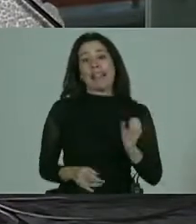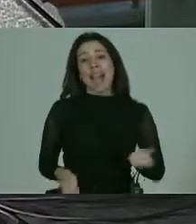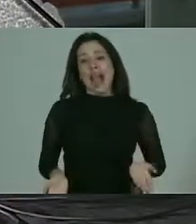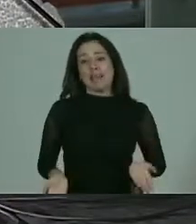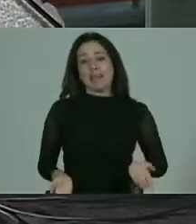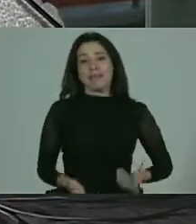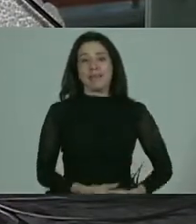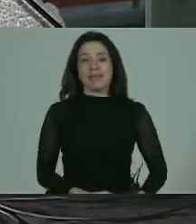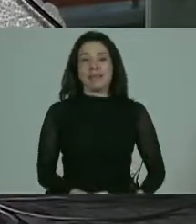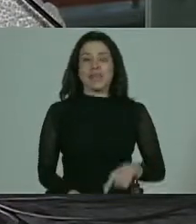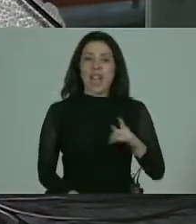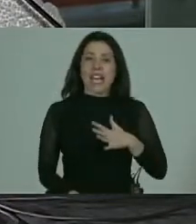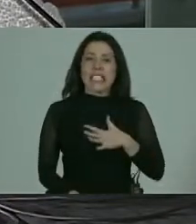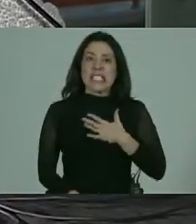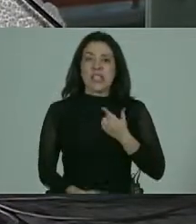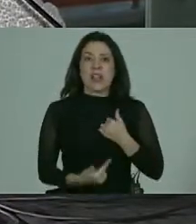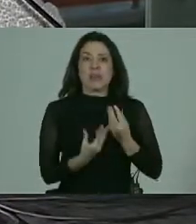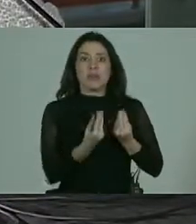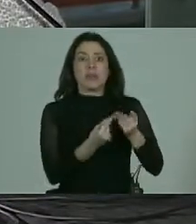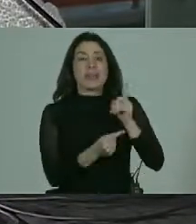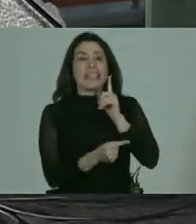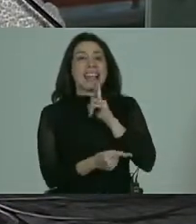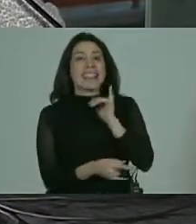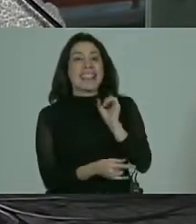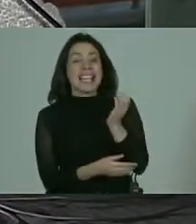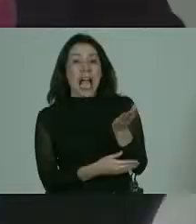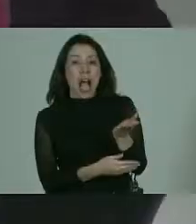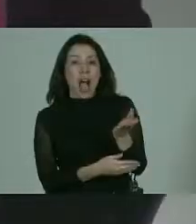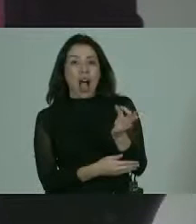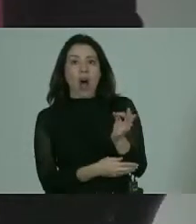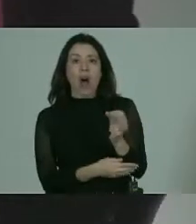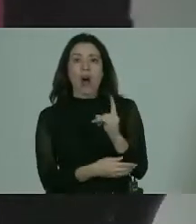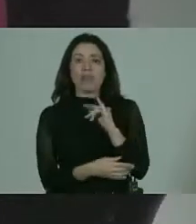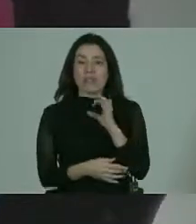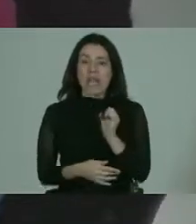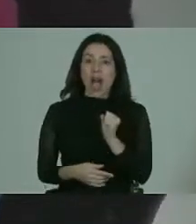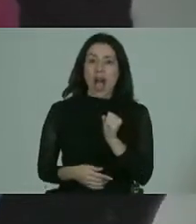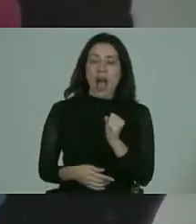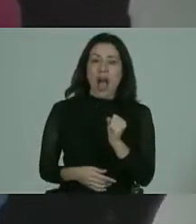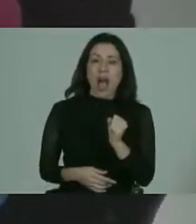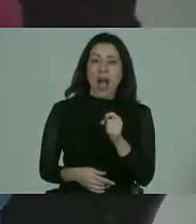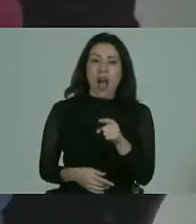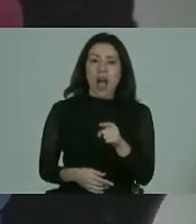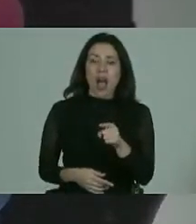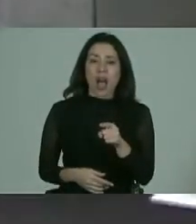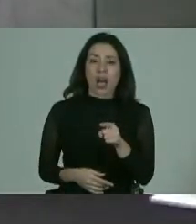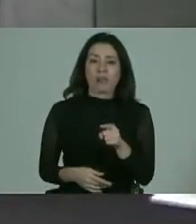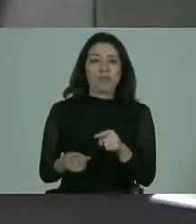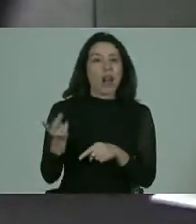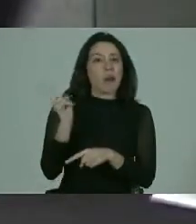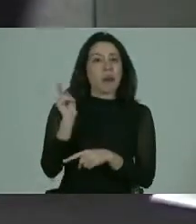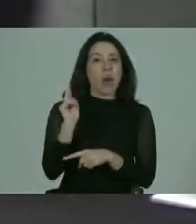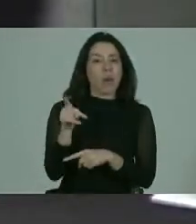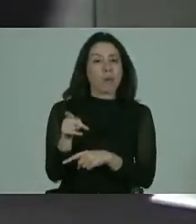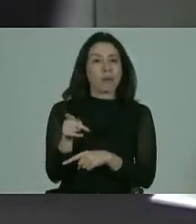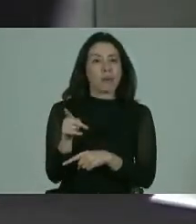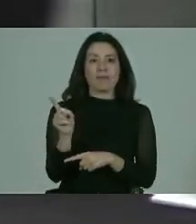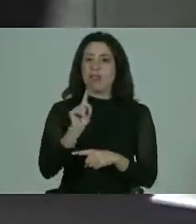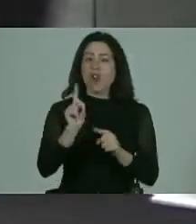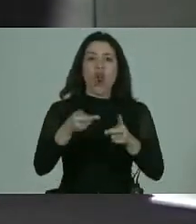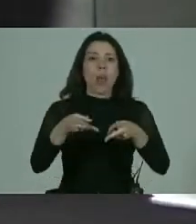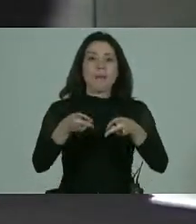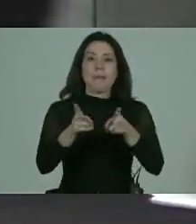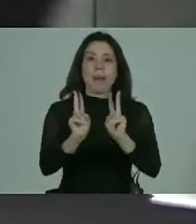él se siente intimidado porque está su tía o su tía le ha planteado su tía le impide a la tía exacto lo